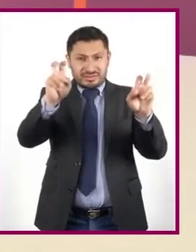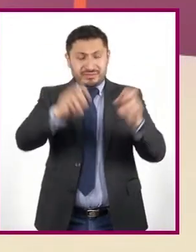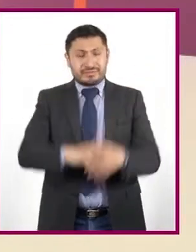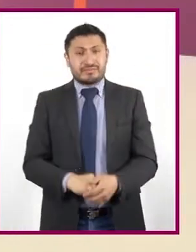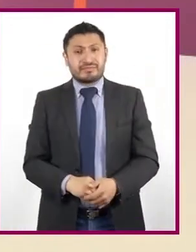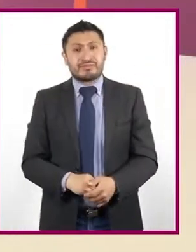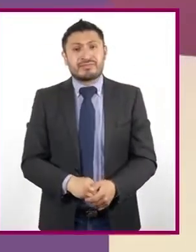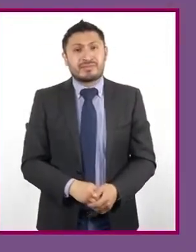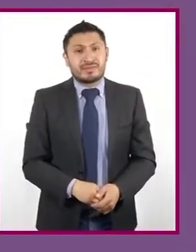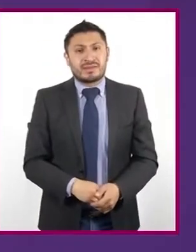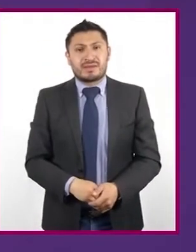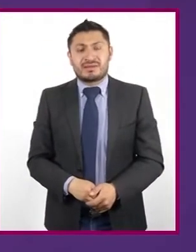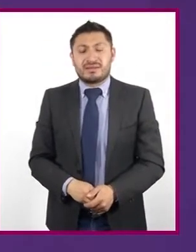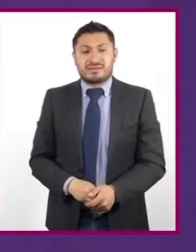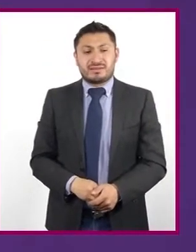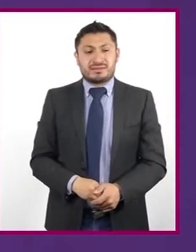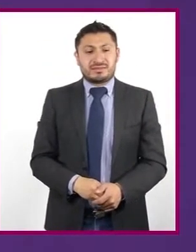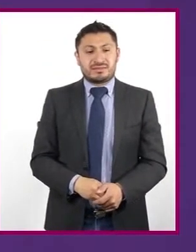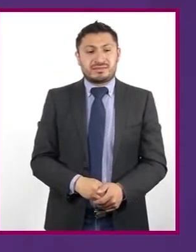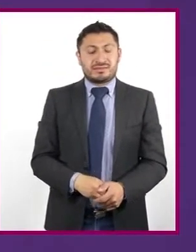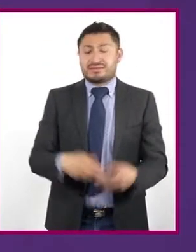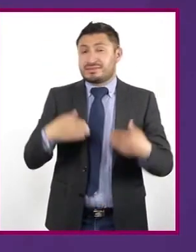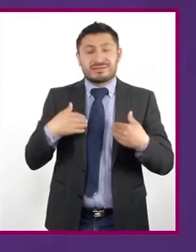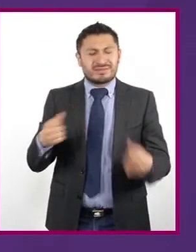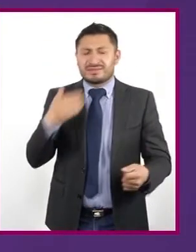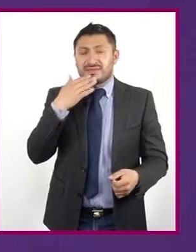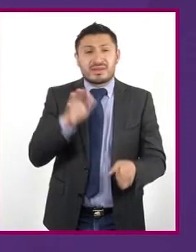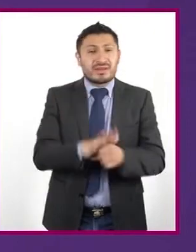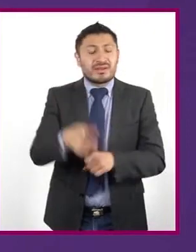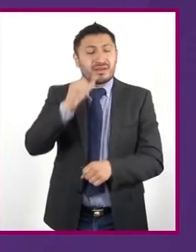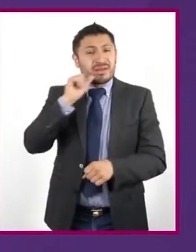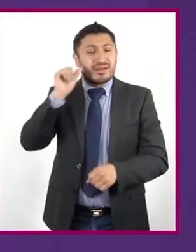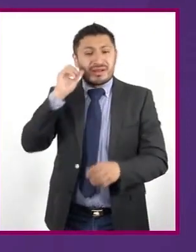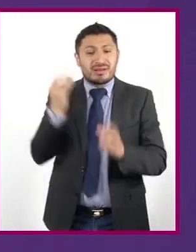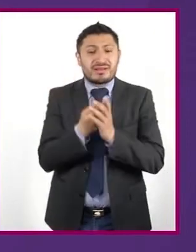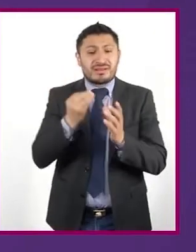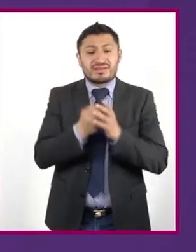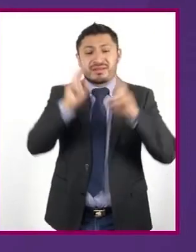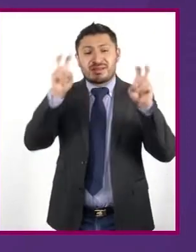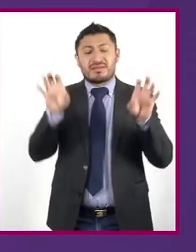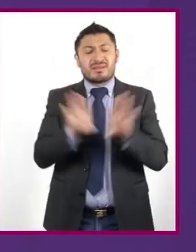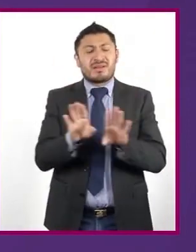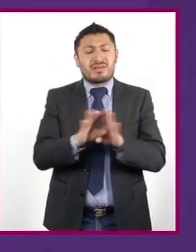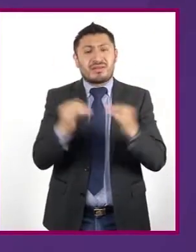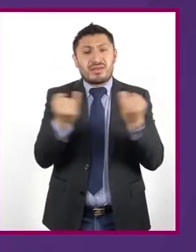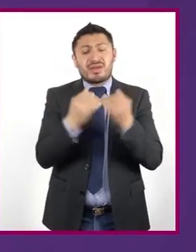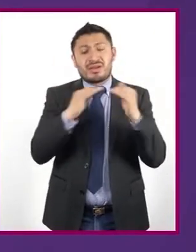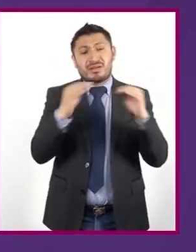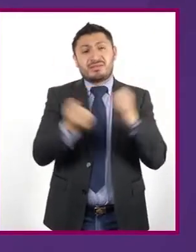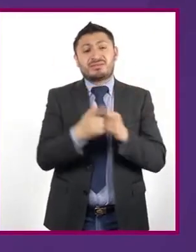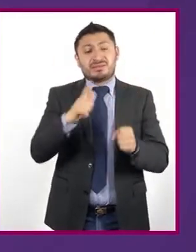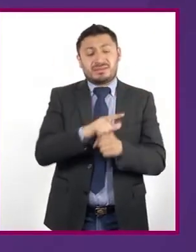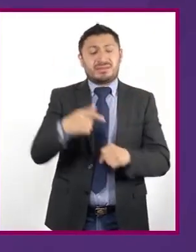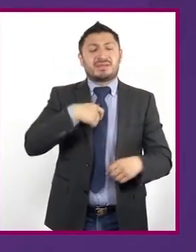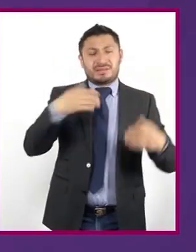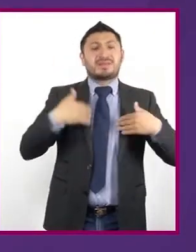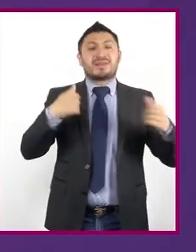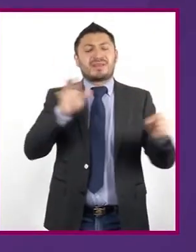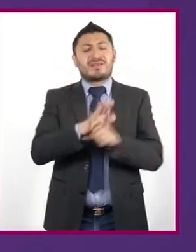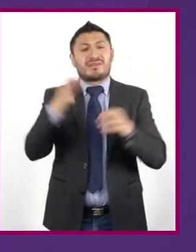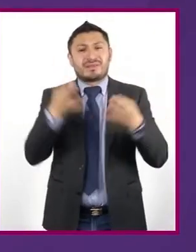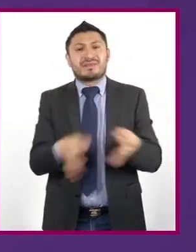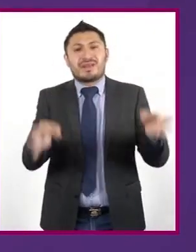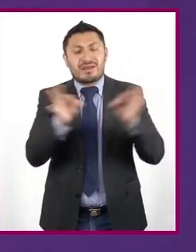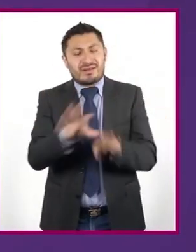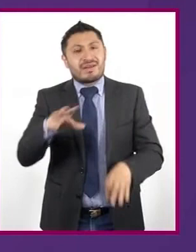sobre el tema. No sé si entendí bien lo que vimos ayer en clase. ¿El tema sobre igualdad social? Pues yo entendí que lo importante